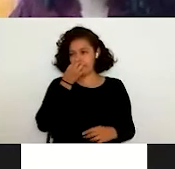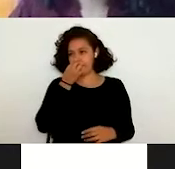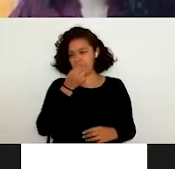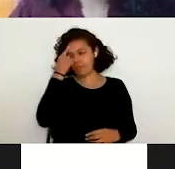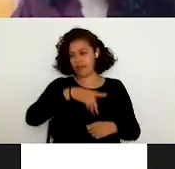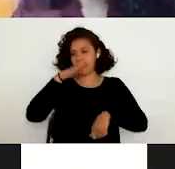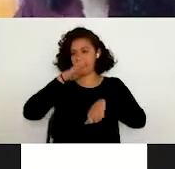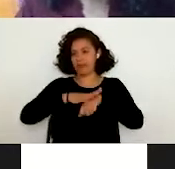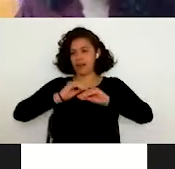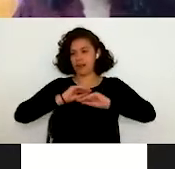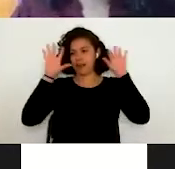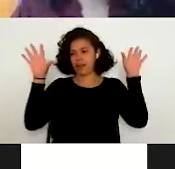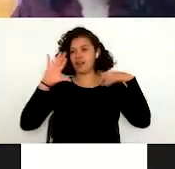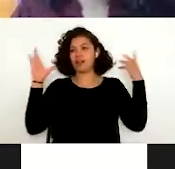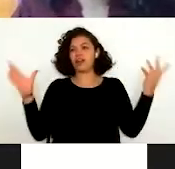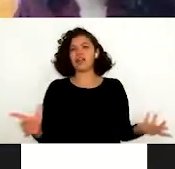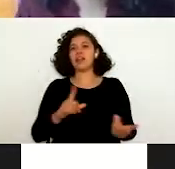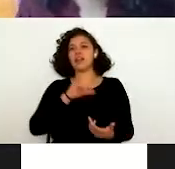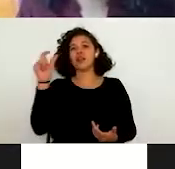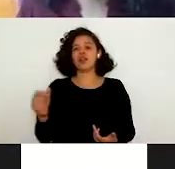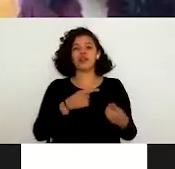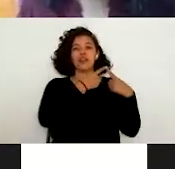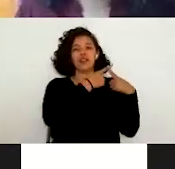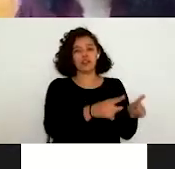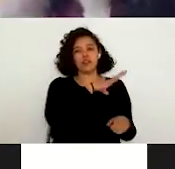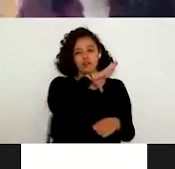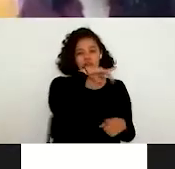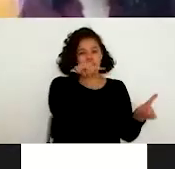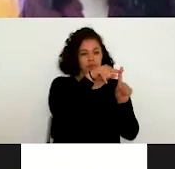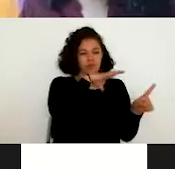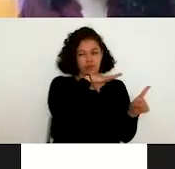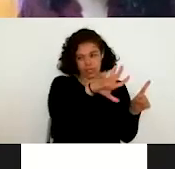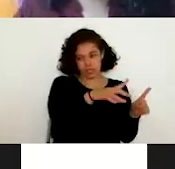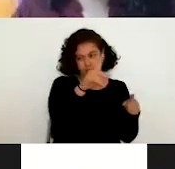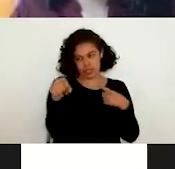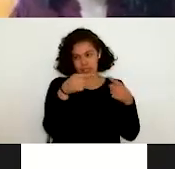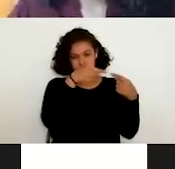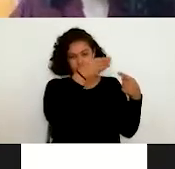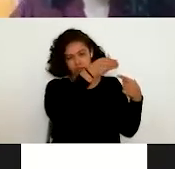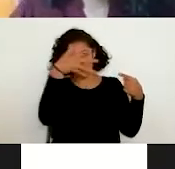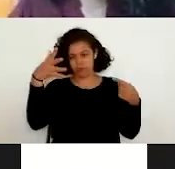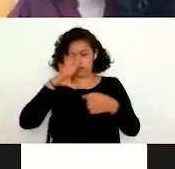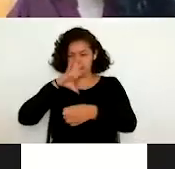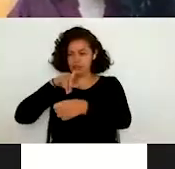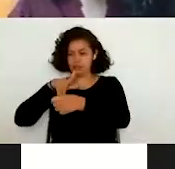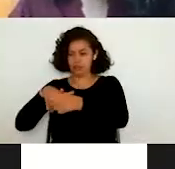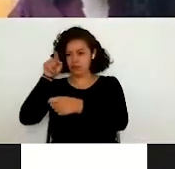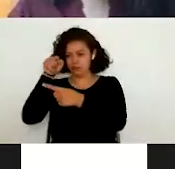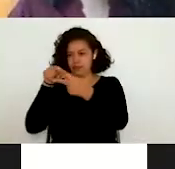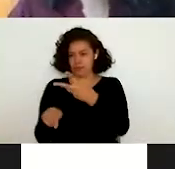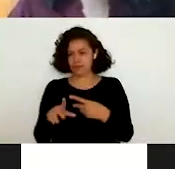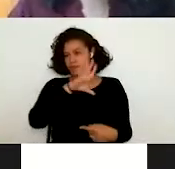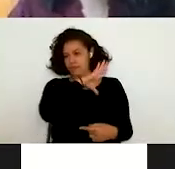claro y diferenciar entre objetivos generales y objetivos específicos. El objetivo general,